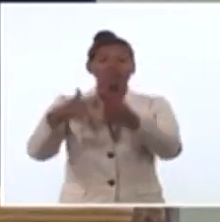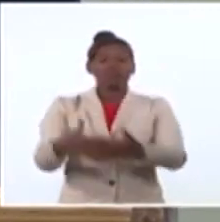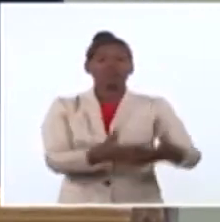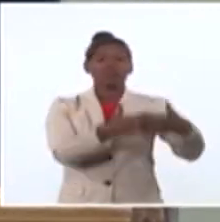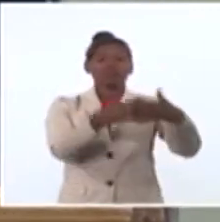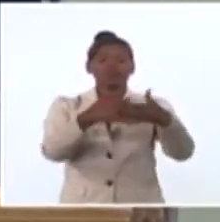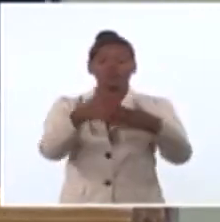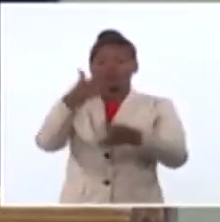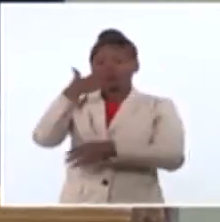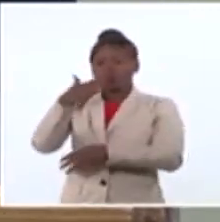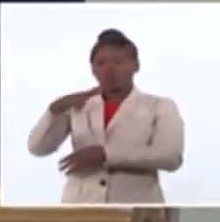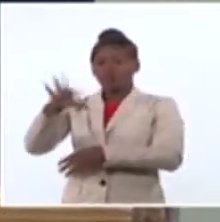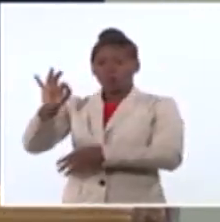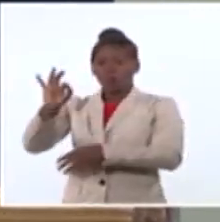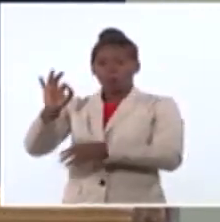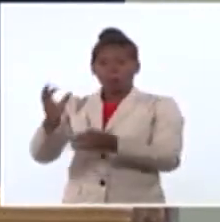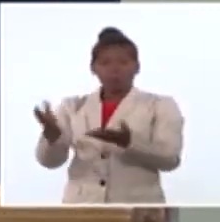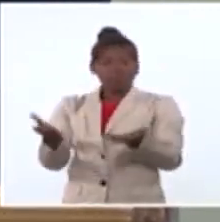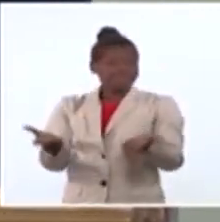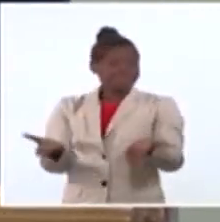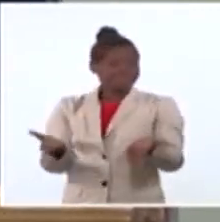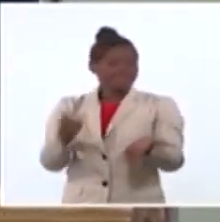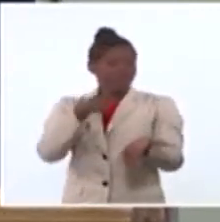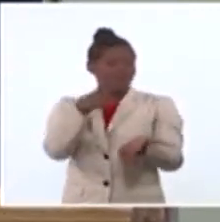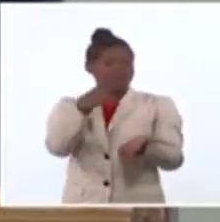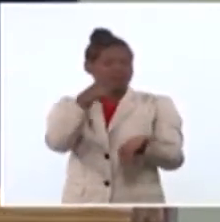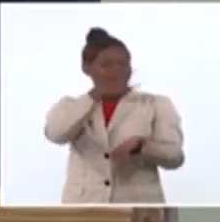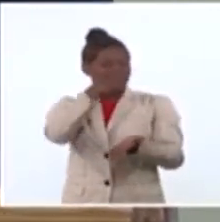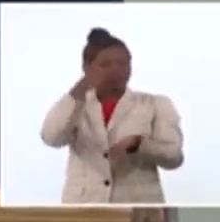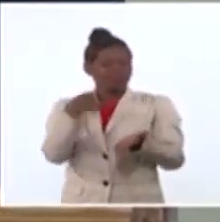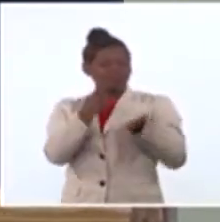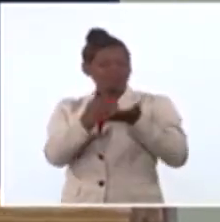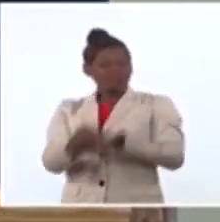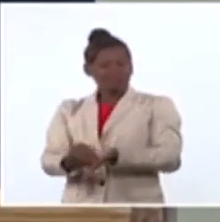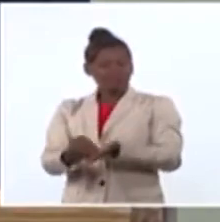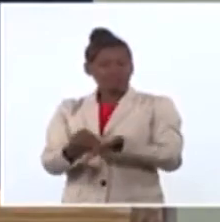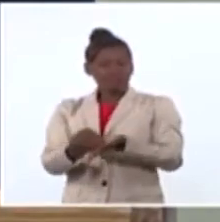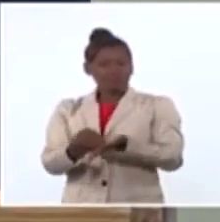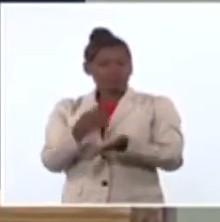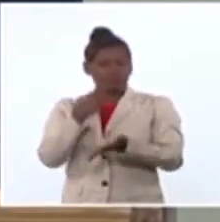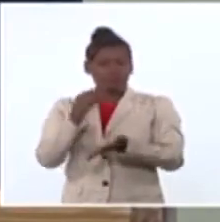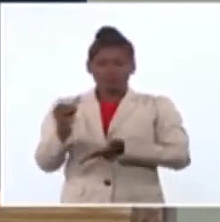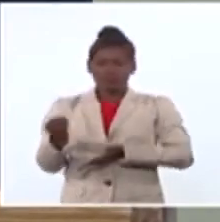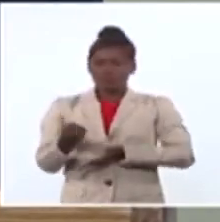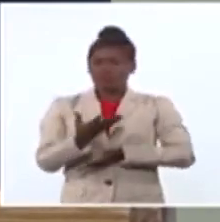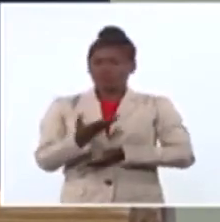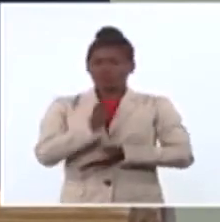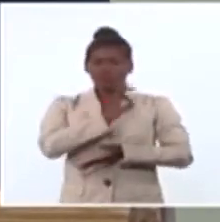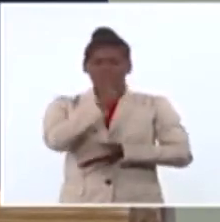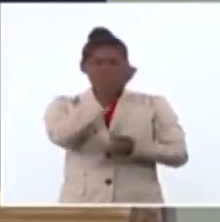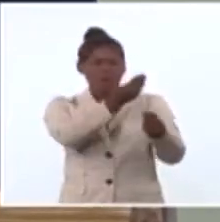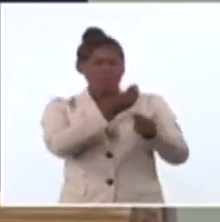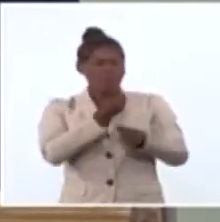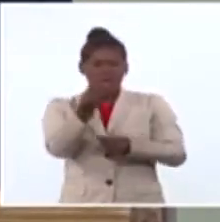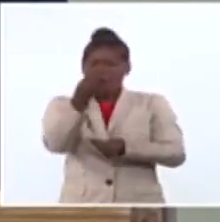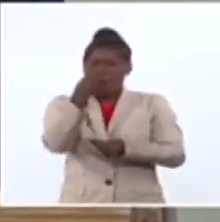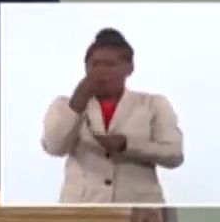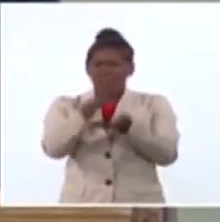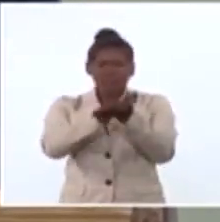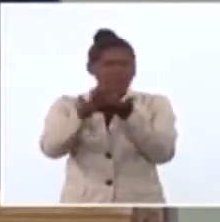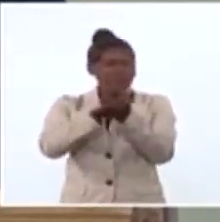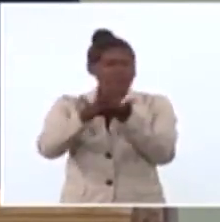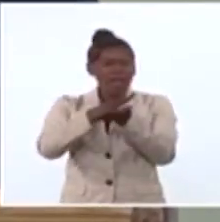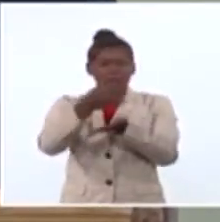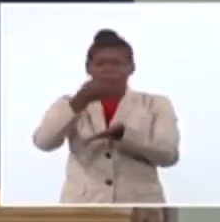estados unidos no se ha enviado una zona tonelada ni de alimentos ni de medicinas